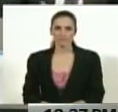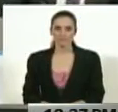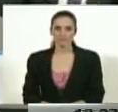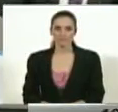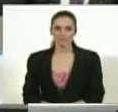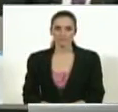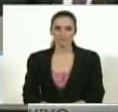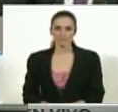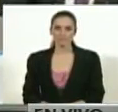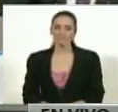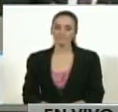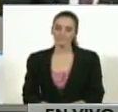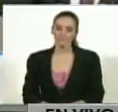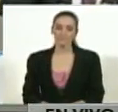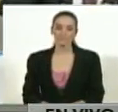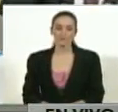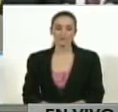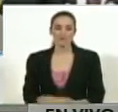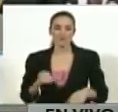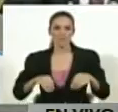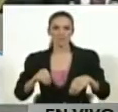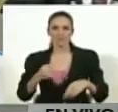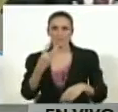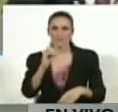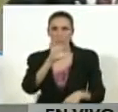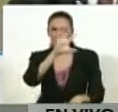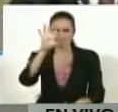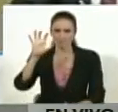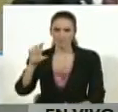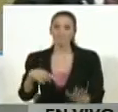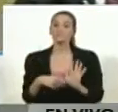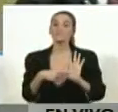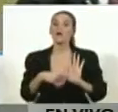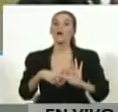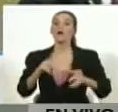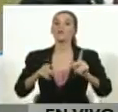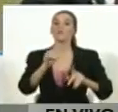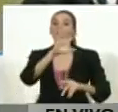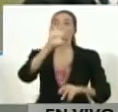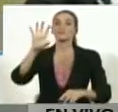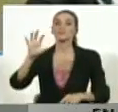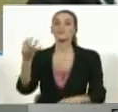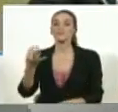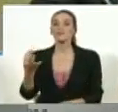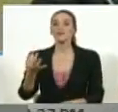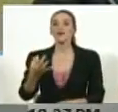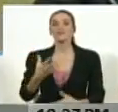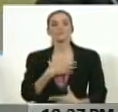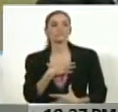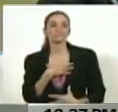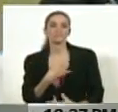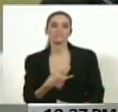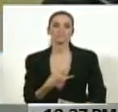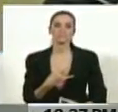respecto la votación de los 20 reflejó que hay países genuinamente interesados en apoyar